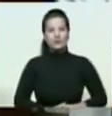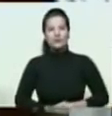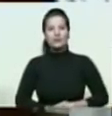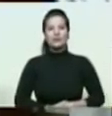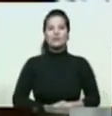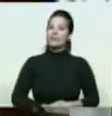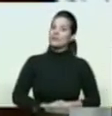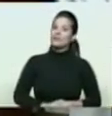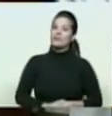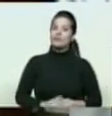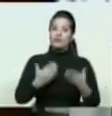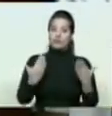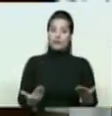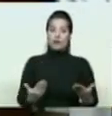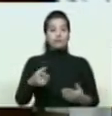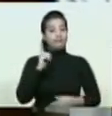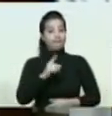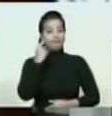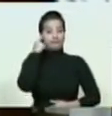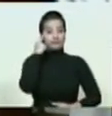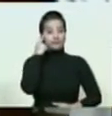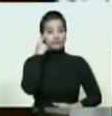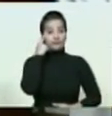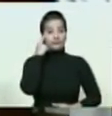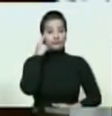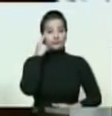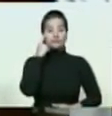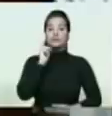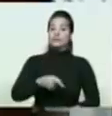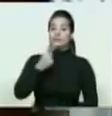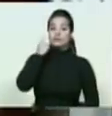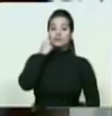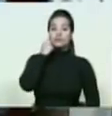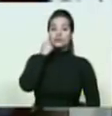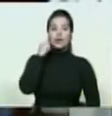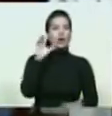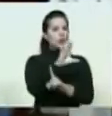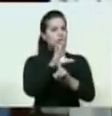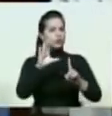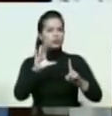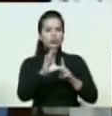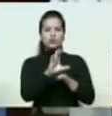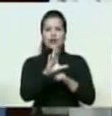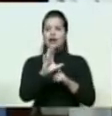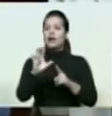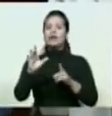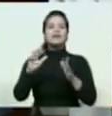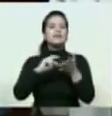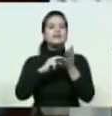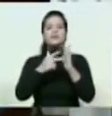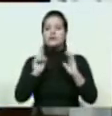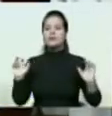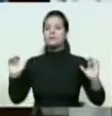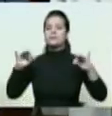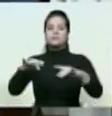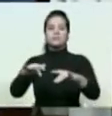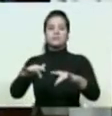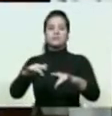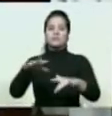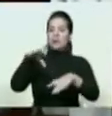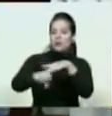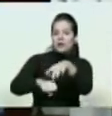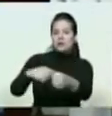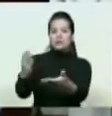nosotros también tenemos que plantearnos el que la cultura es mucho más que el evento. Debemos ir mucho más allá